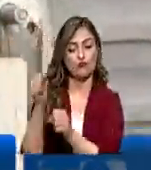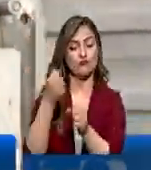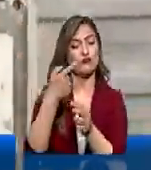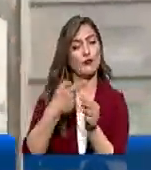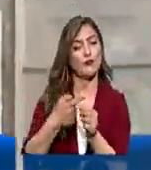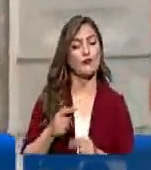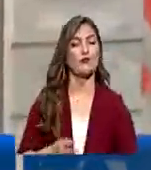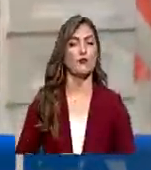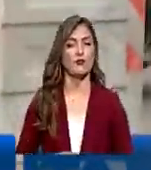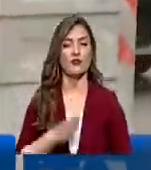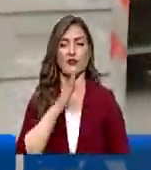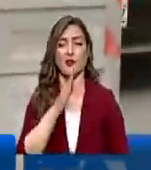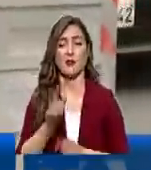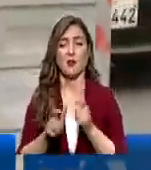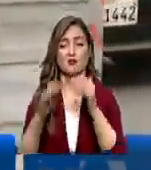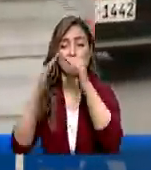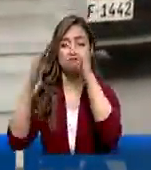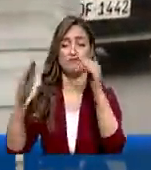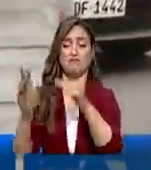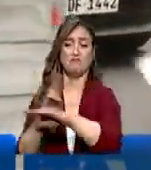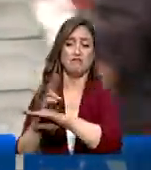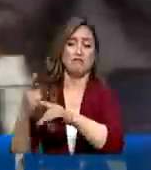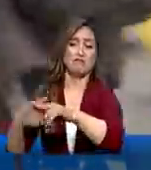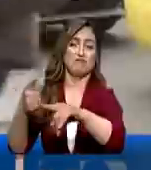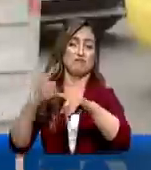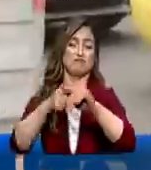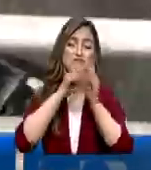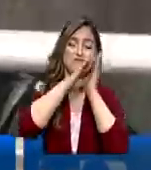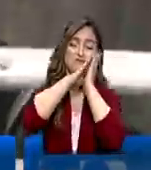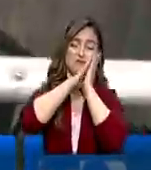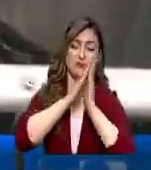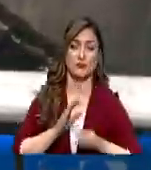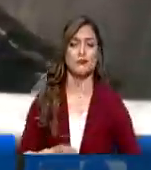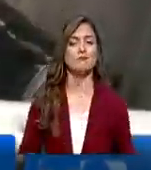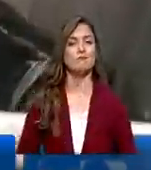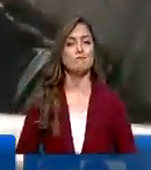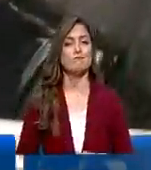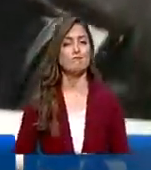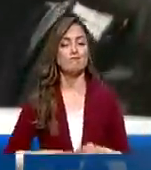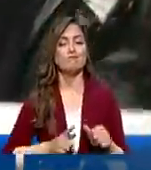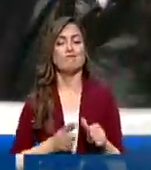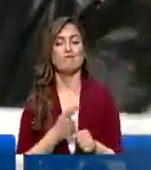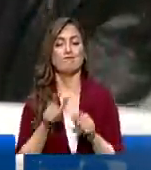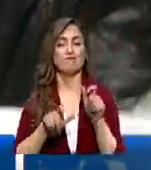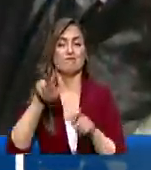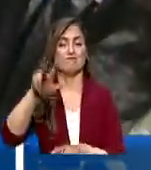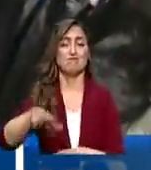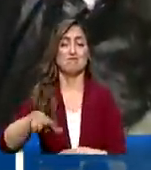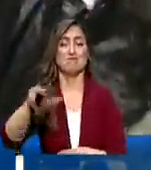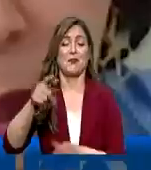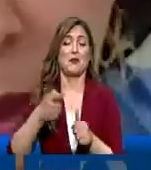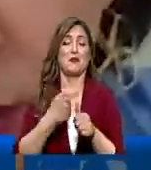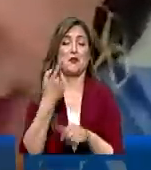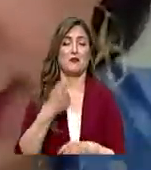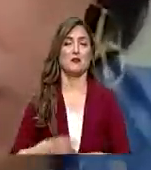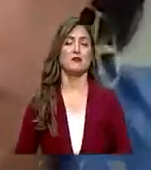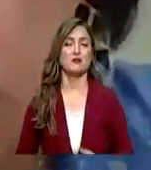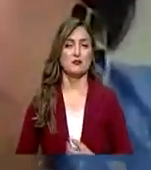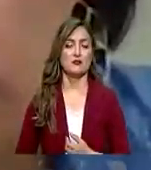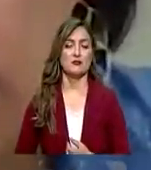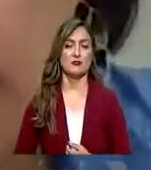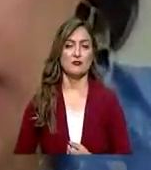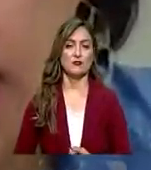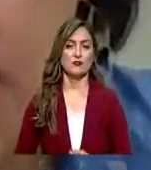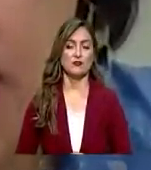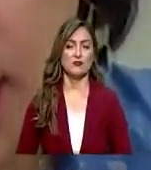ya se ha vuelto común que los contenedores sean utilizados para dormir, pero es el primer caso en donde habitan por mucho tiempo. En una